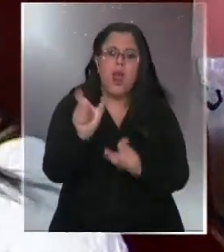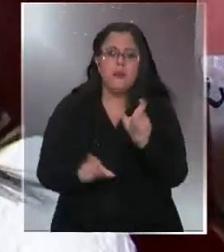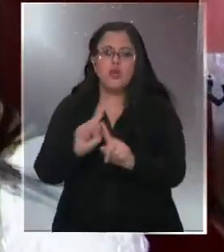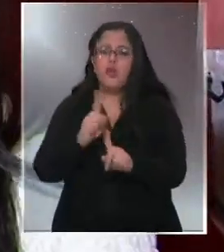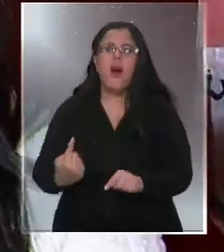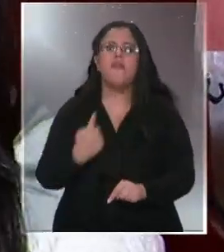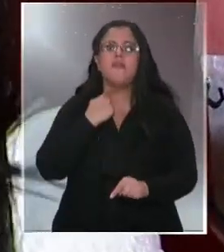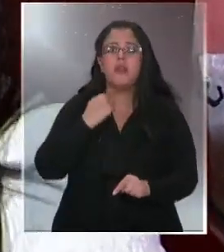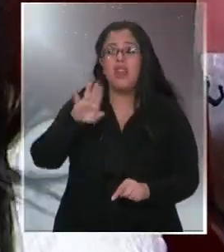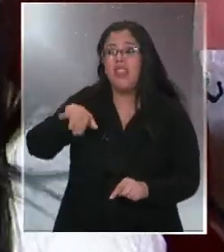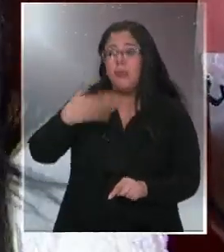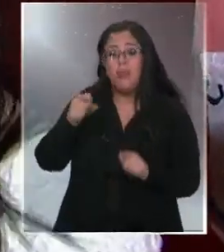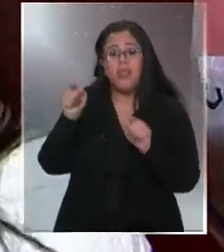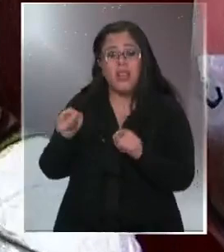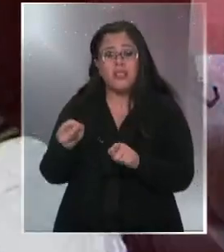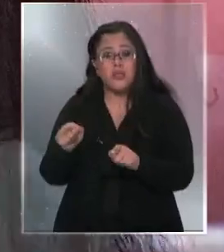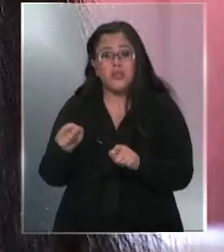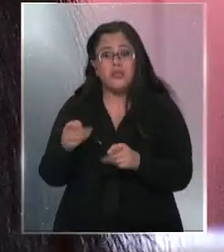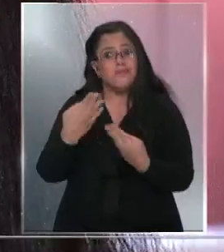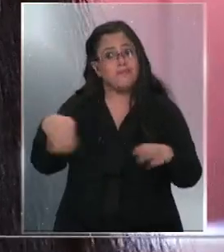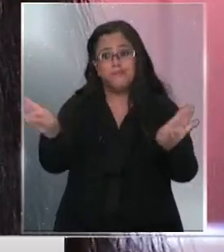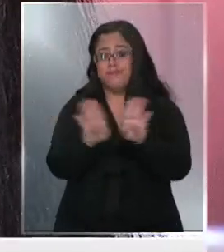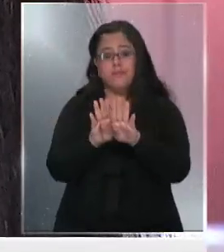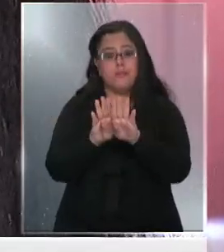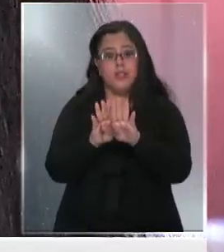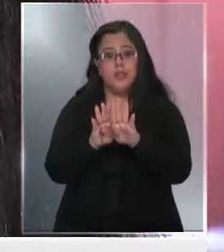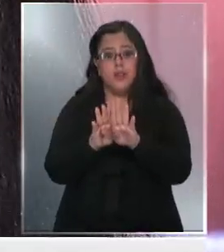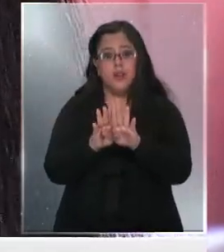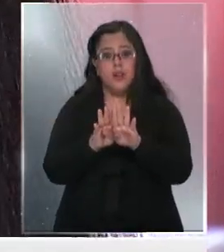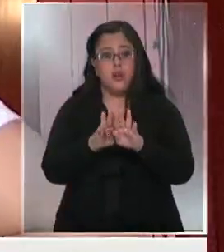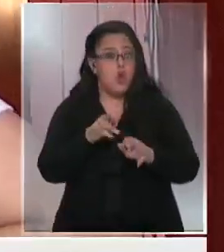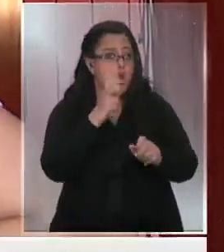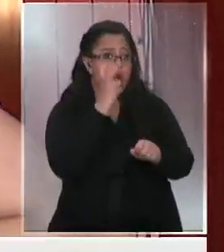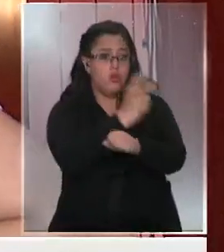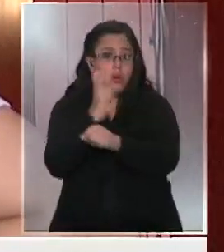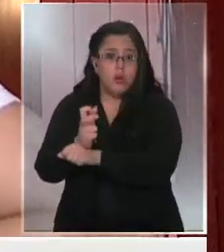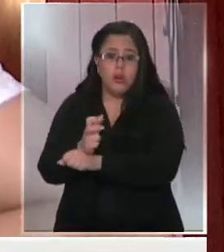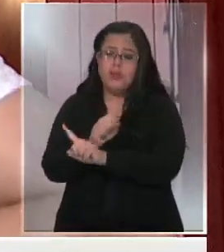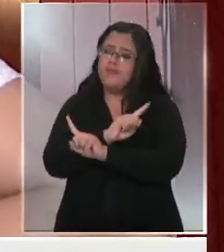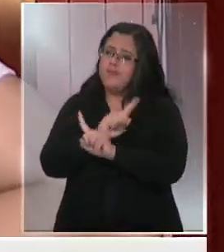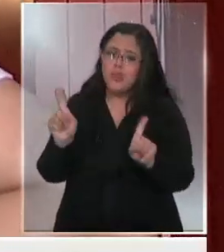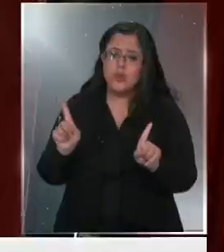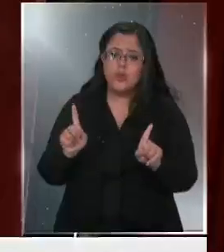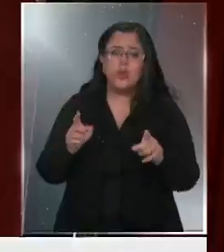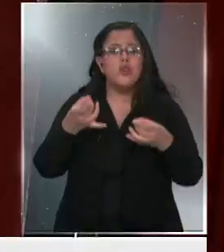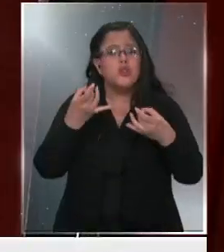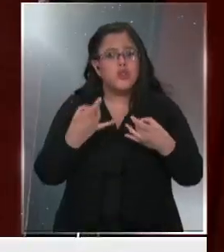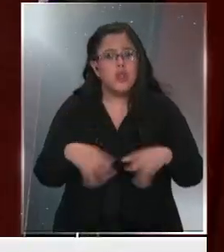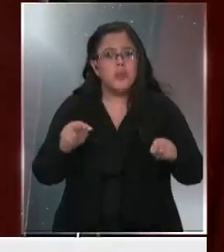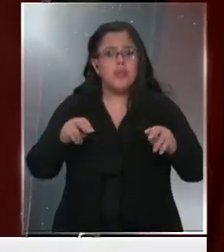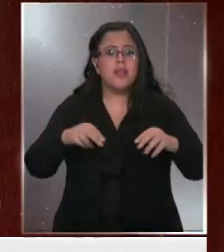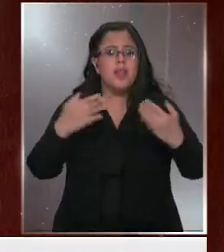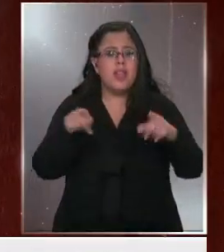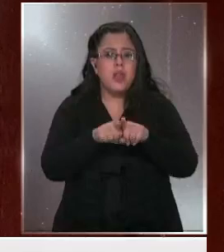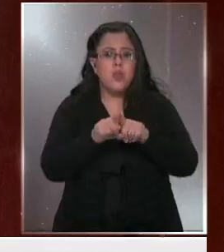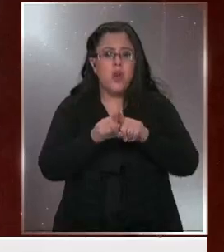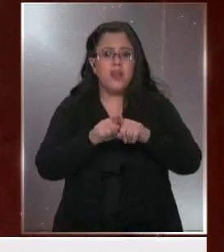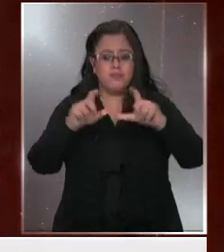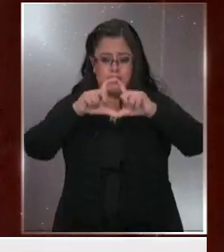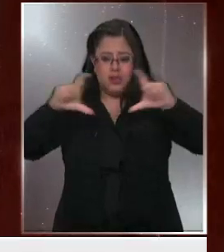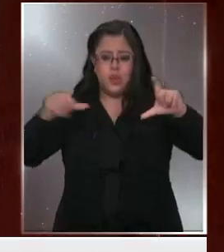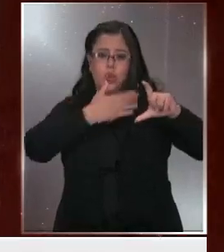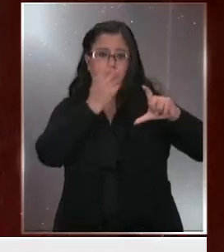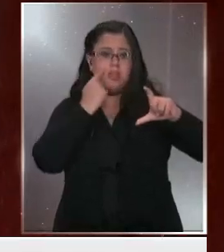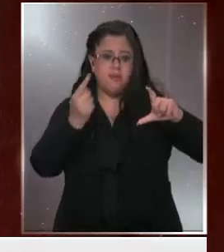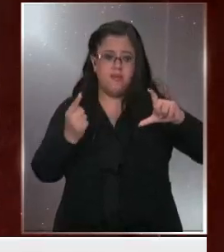bueno, después de eso, locales cerrados. No sufrieron saqueos gracias quizás a estos letreros que varios han puesto en sus